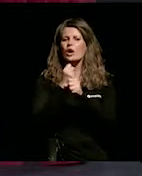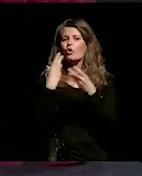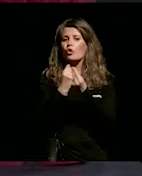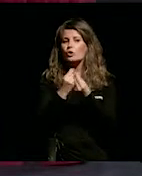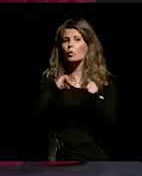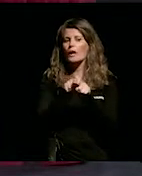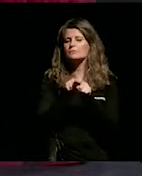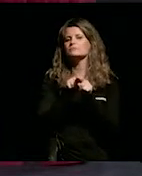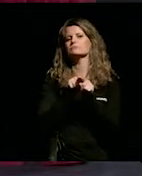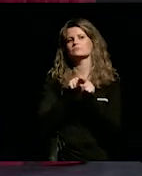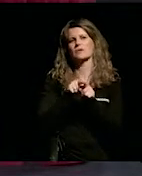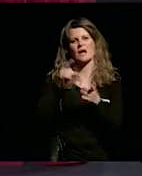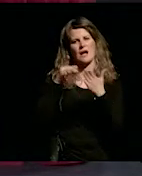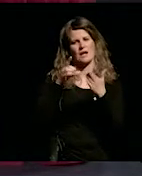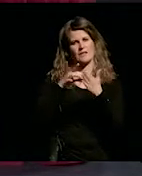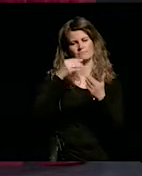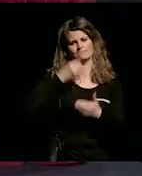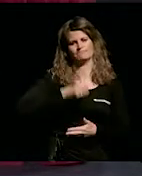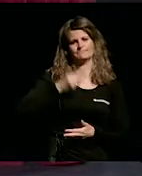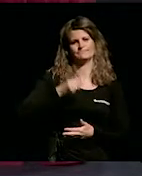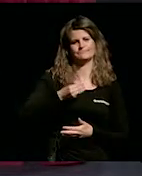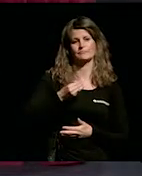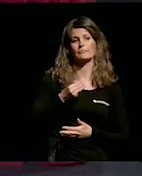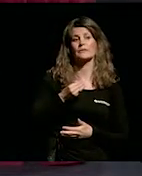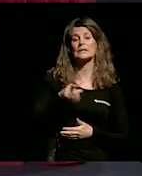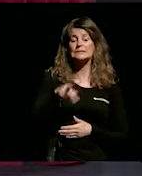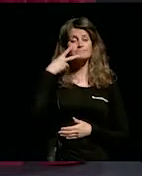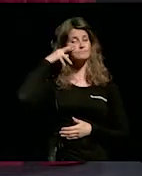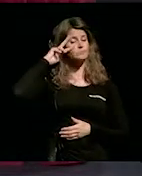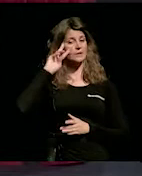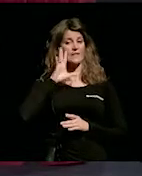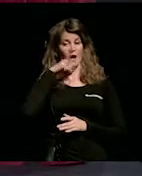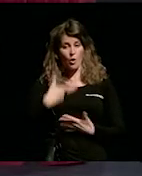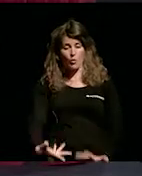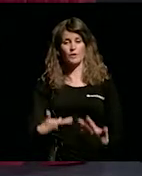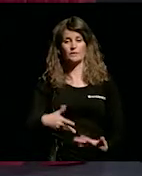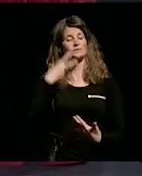contenidos de alta calidad y ha adquirido una experiencia que incluye